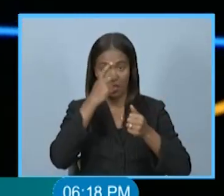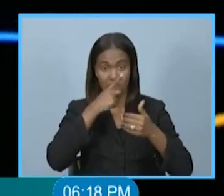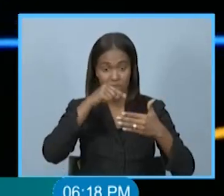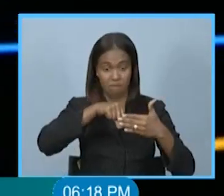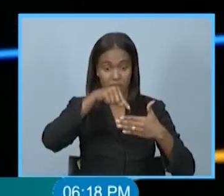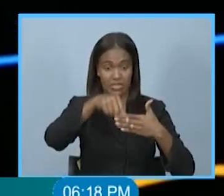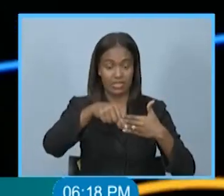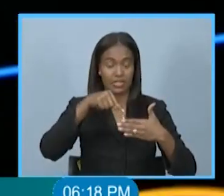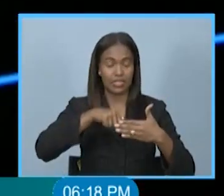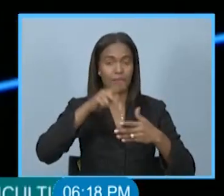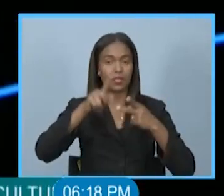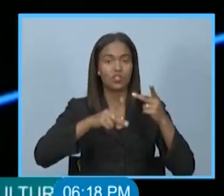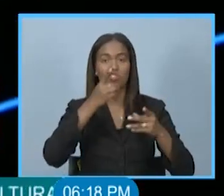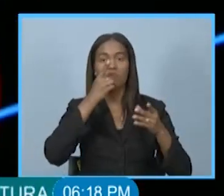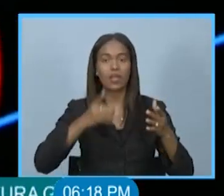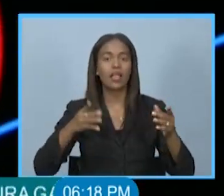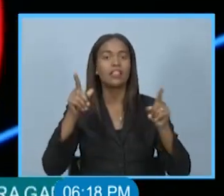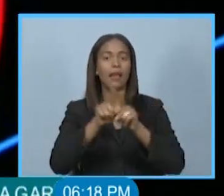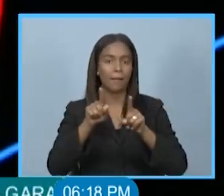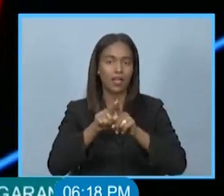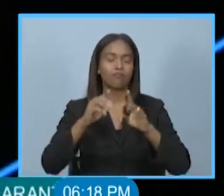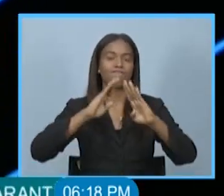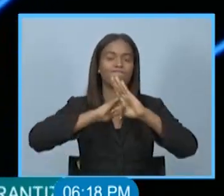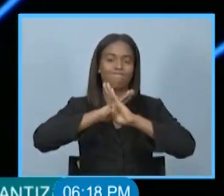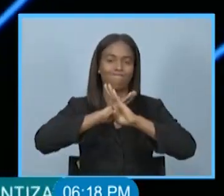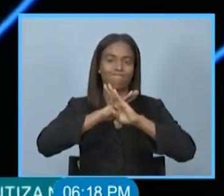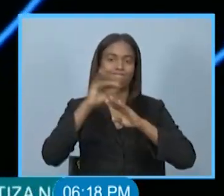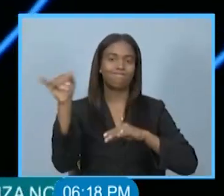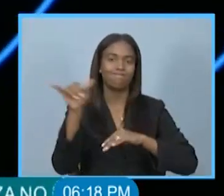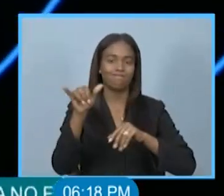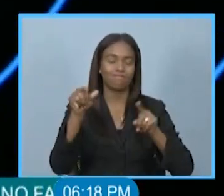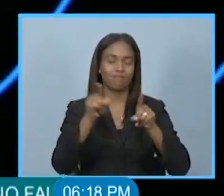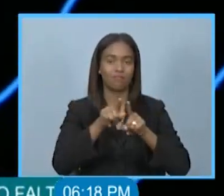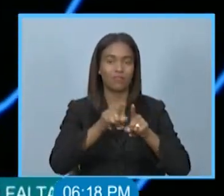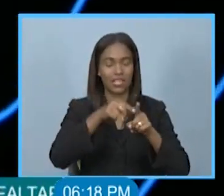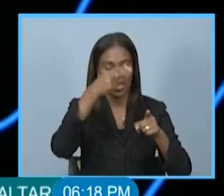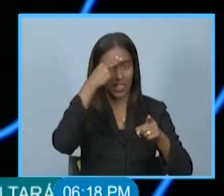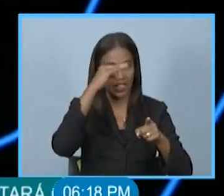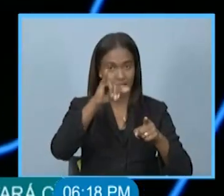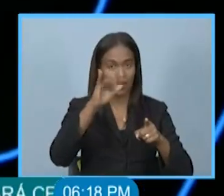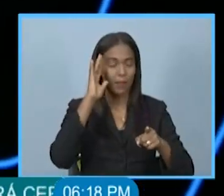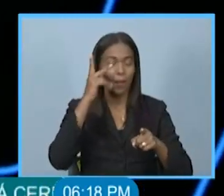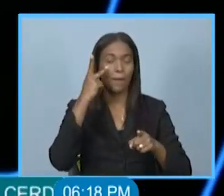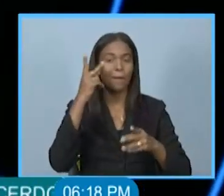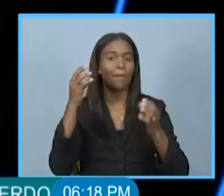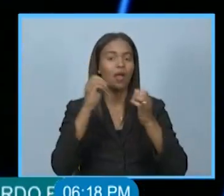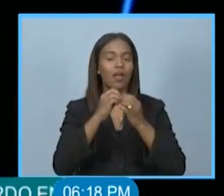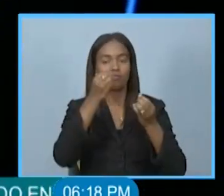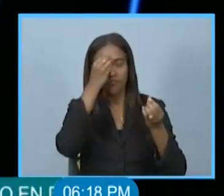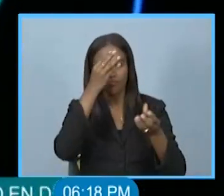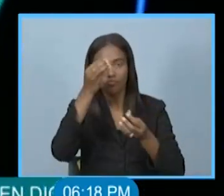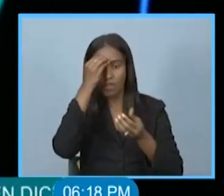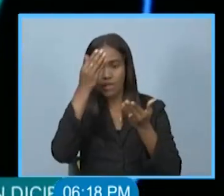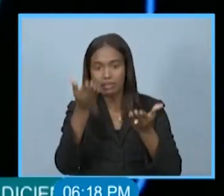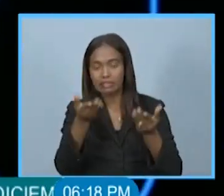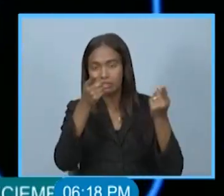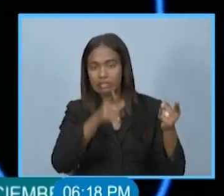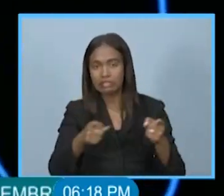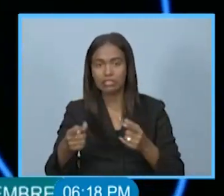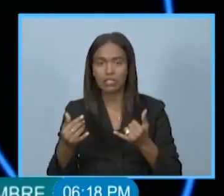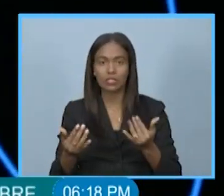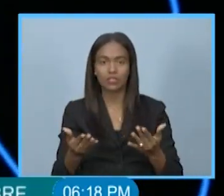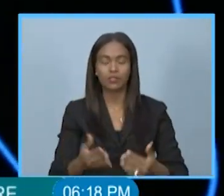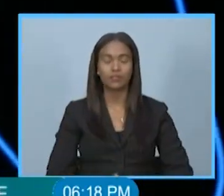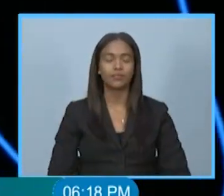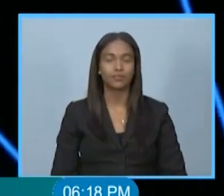pues bloquearon la entrada que da acceso de igual manera en Haití vamos a ver los detalles en lo que allí está sucediendo